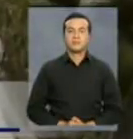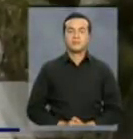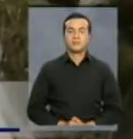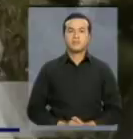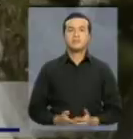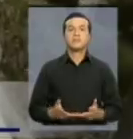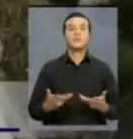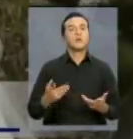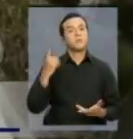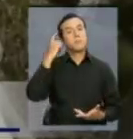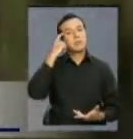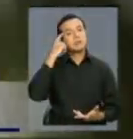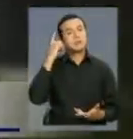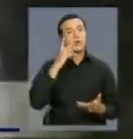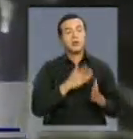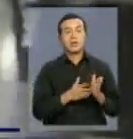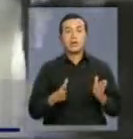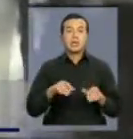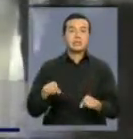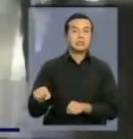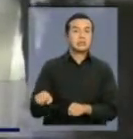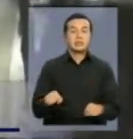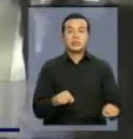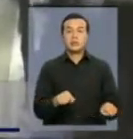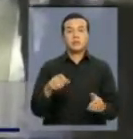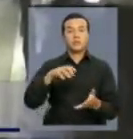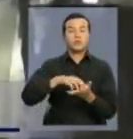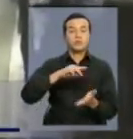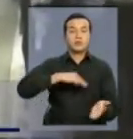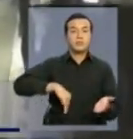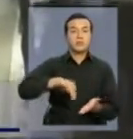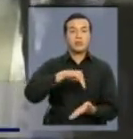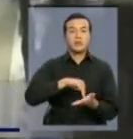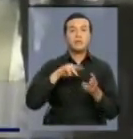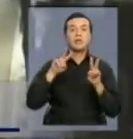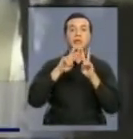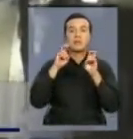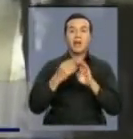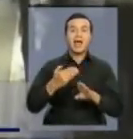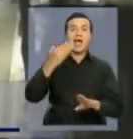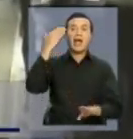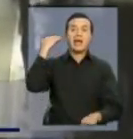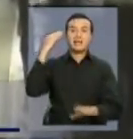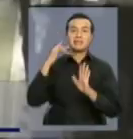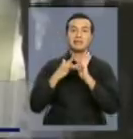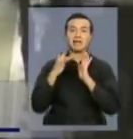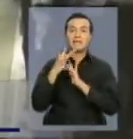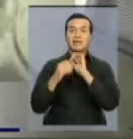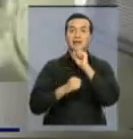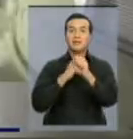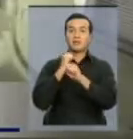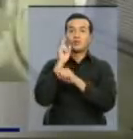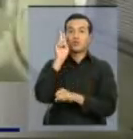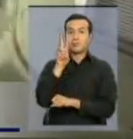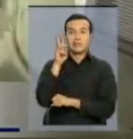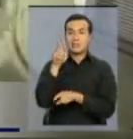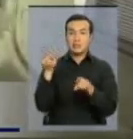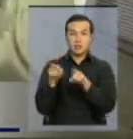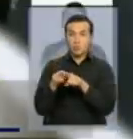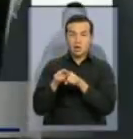No se descarta que los últimos sismos registrados en la provincia de Manabí tengan relación con el terremoto de abril de 2016.